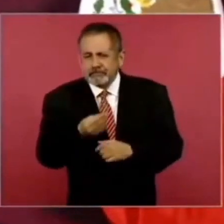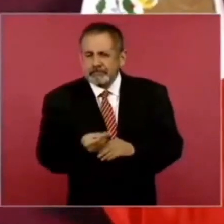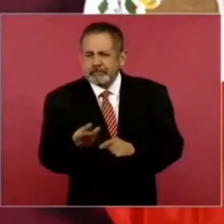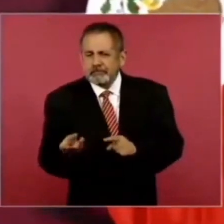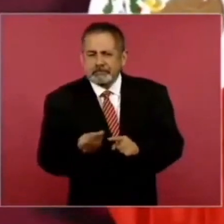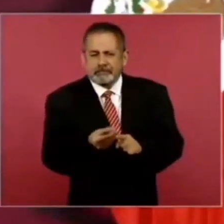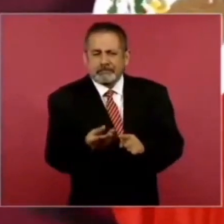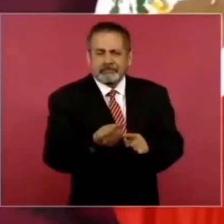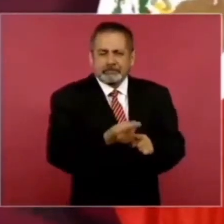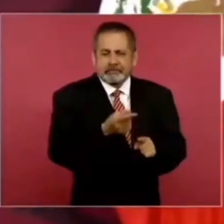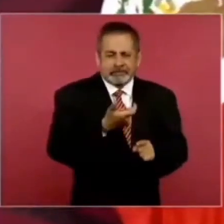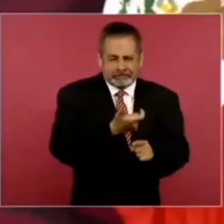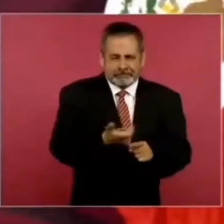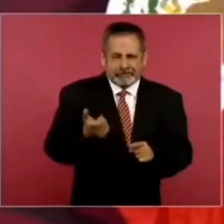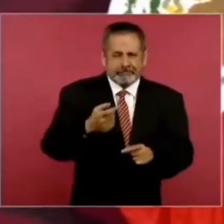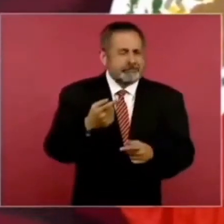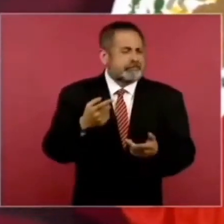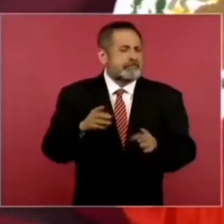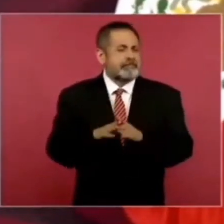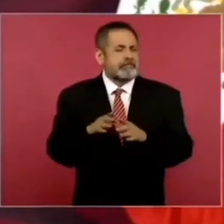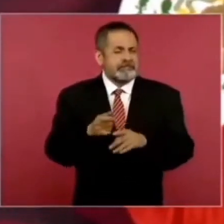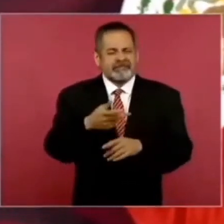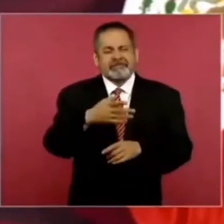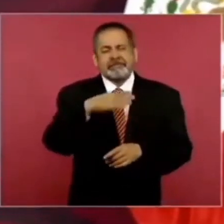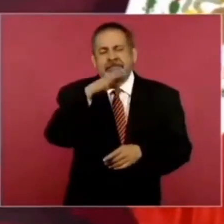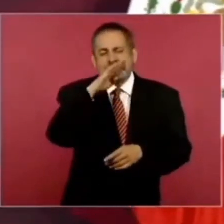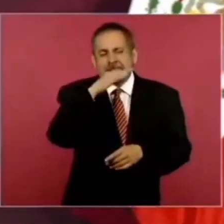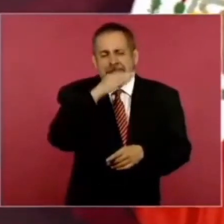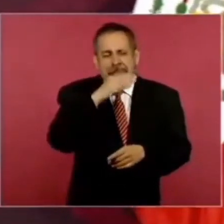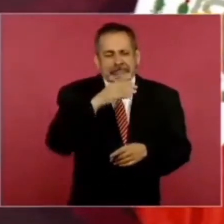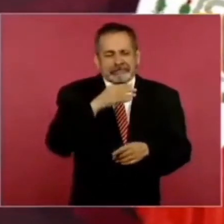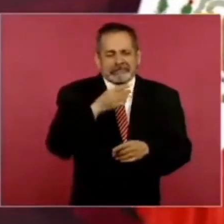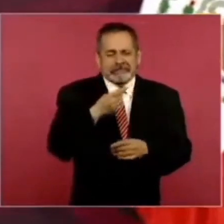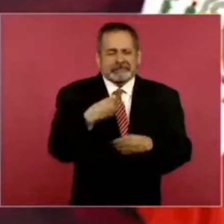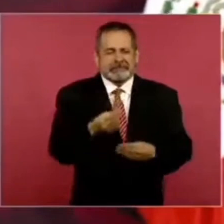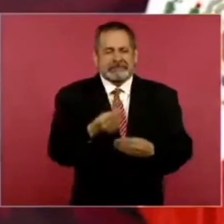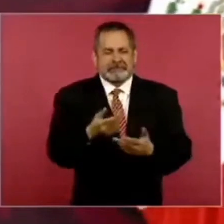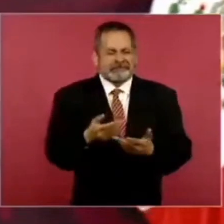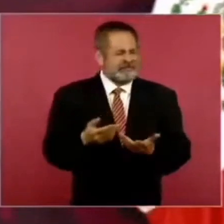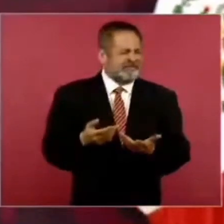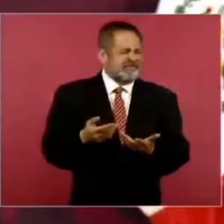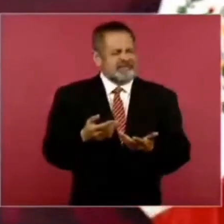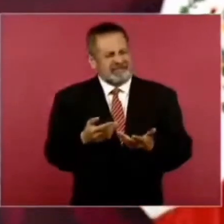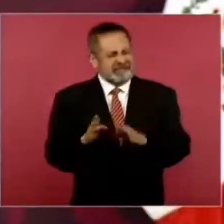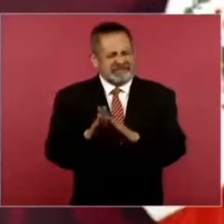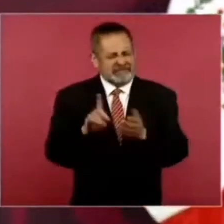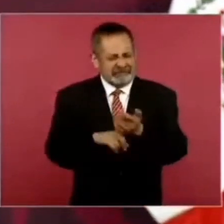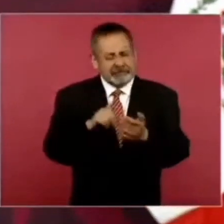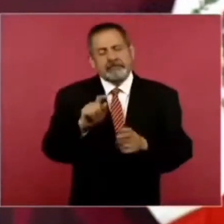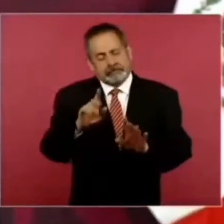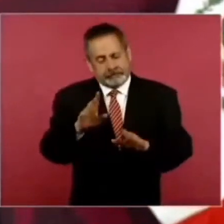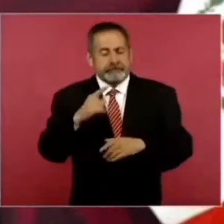que se inicia con la dictadura de Porfirio Díaz.